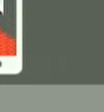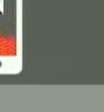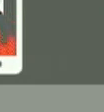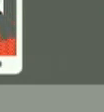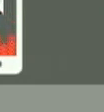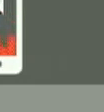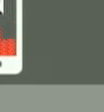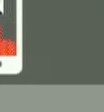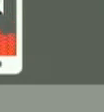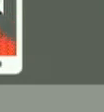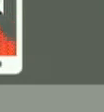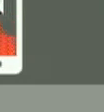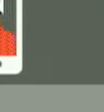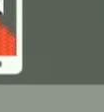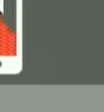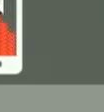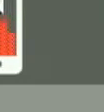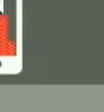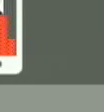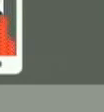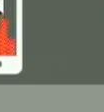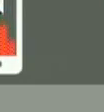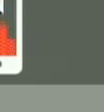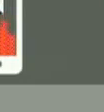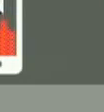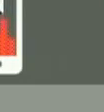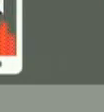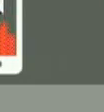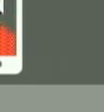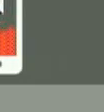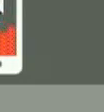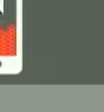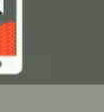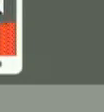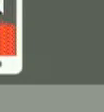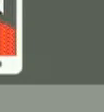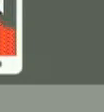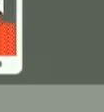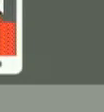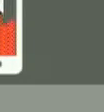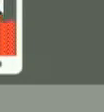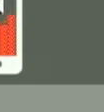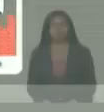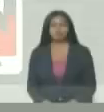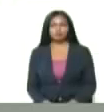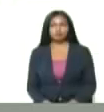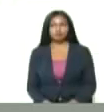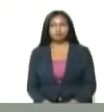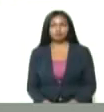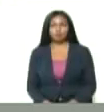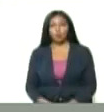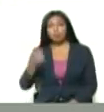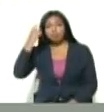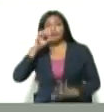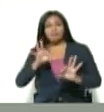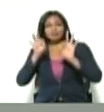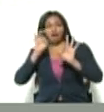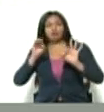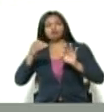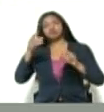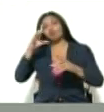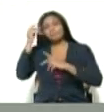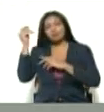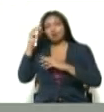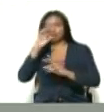curas, con varios pastores hoy, porque es un día muy especial, Domingo de Ramos, ¿no? El día que